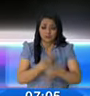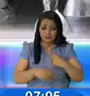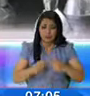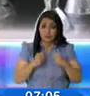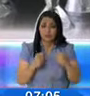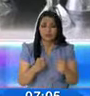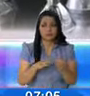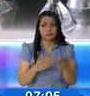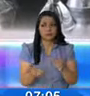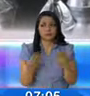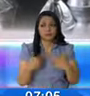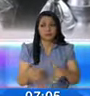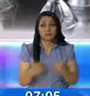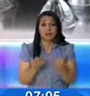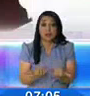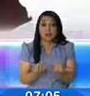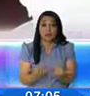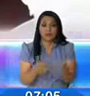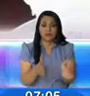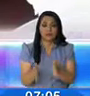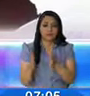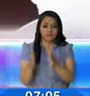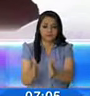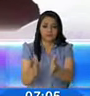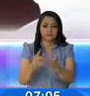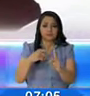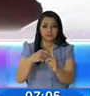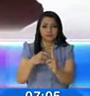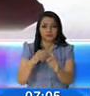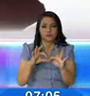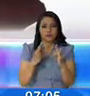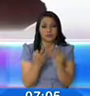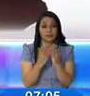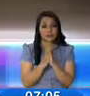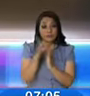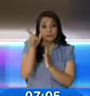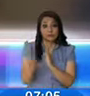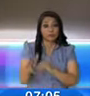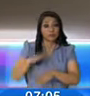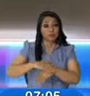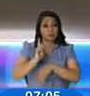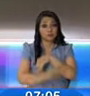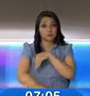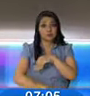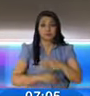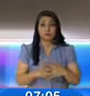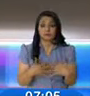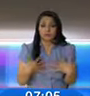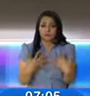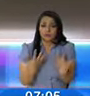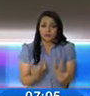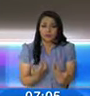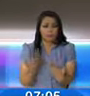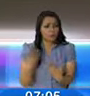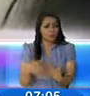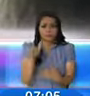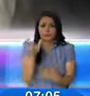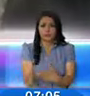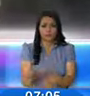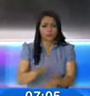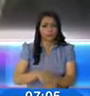falleció. Ahora sus restos están siendo velados. Familiares piden justicia. Justicia queremos con cualquier persona